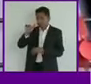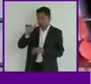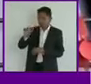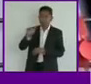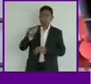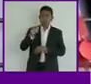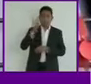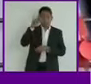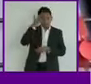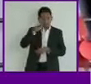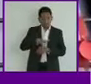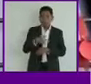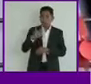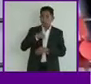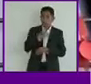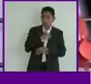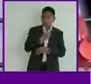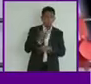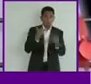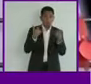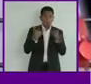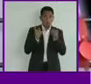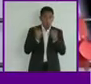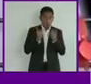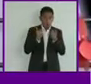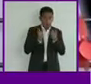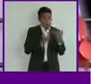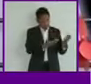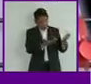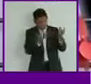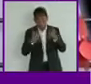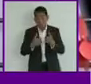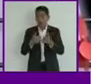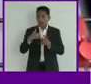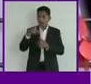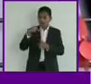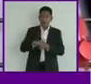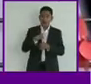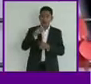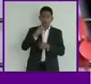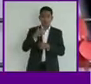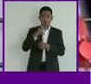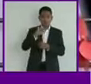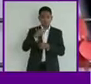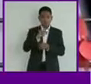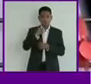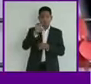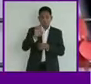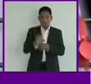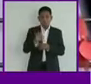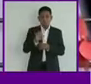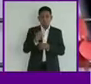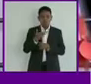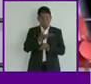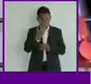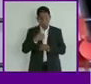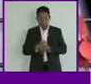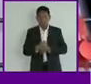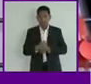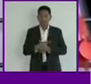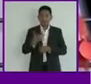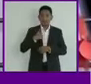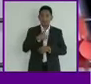y pues más que nada tengan algo con qué distraerse, algo con qué apoyarse, y algo